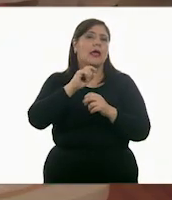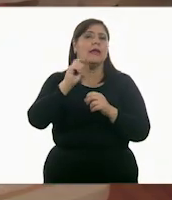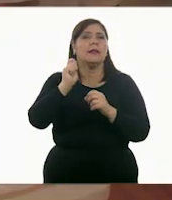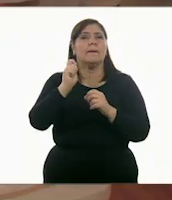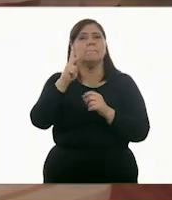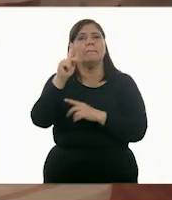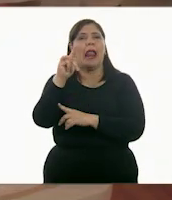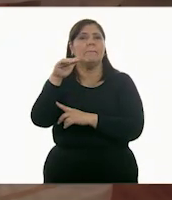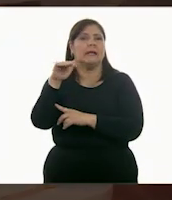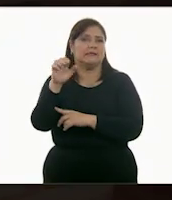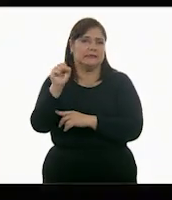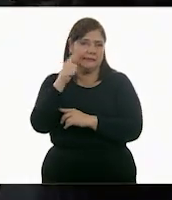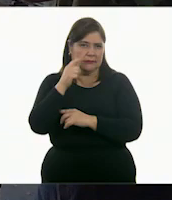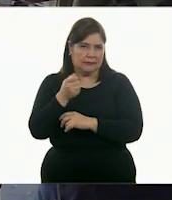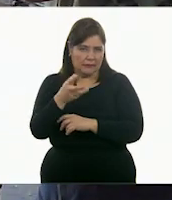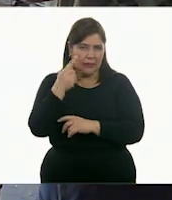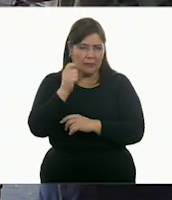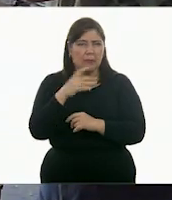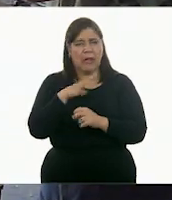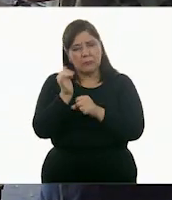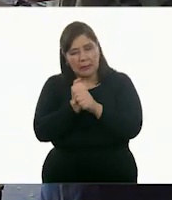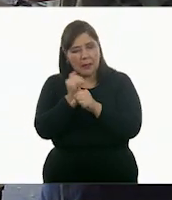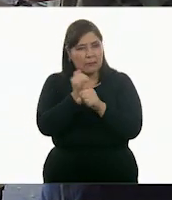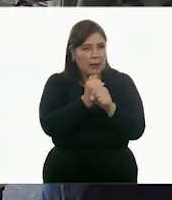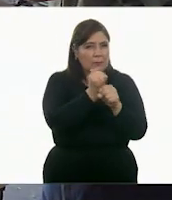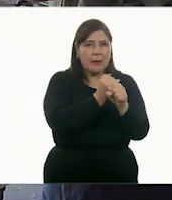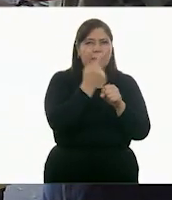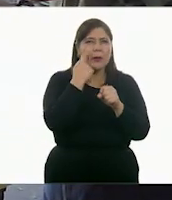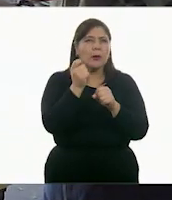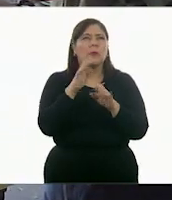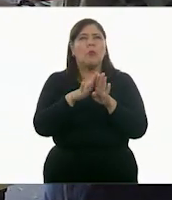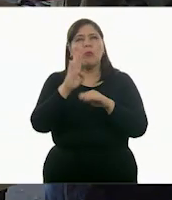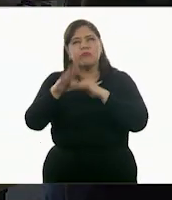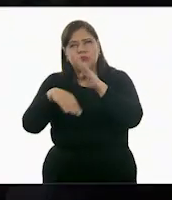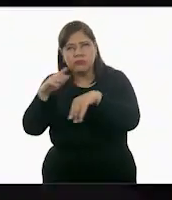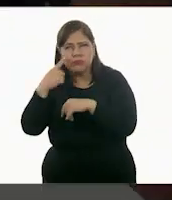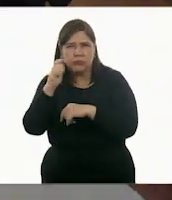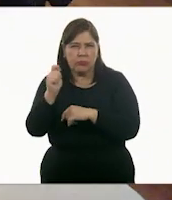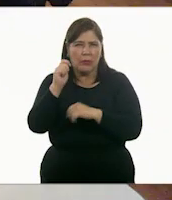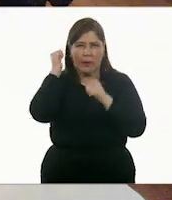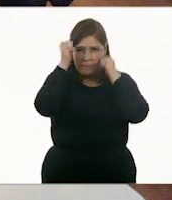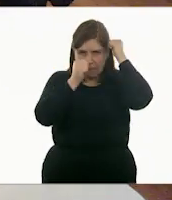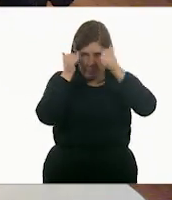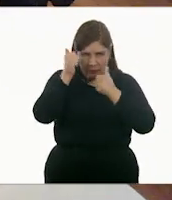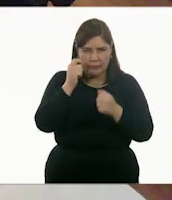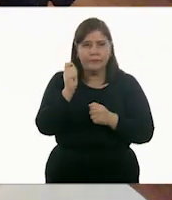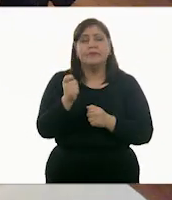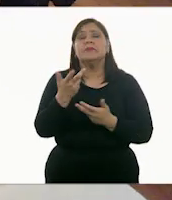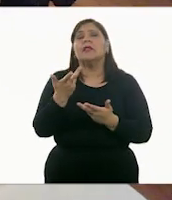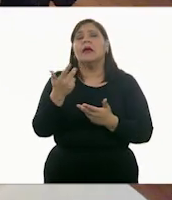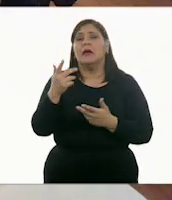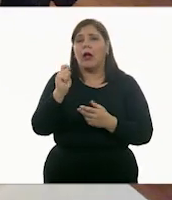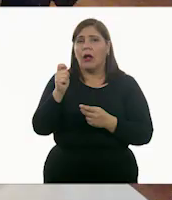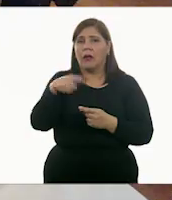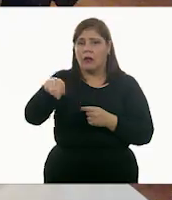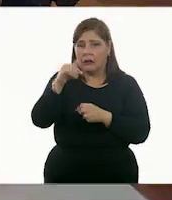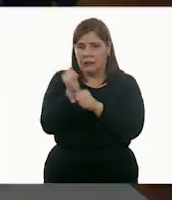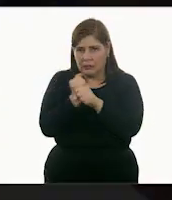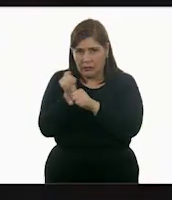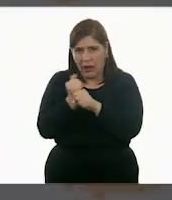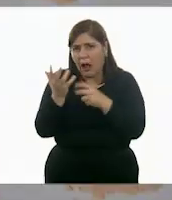través de rigurosos estudios de antropología forense. Los investigadores llegaron a conocer algunas de